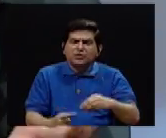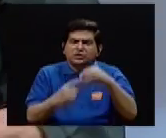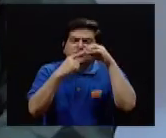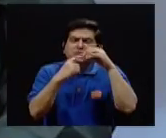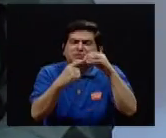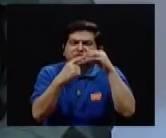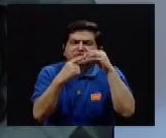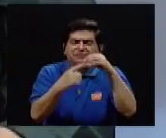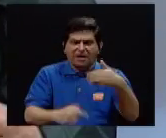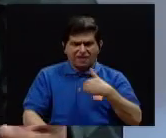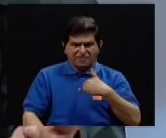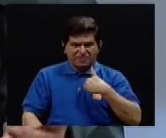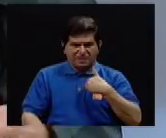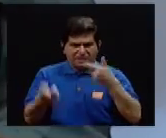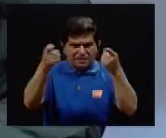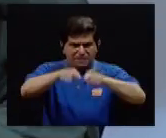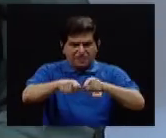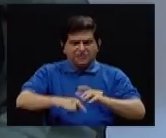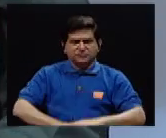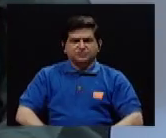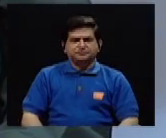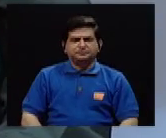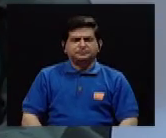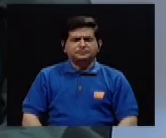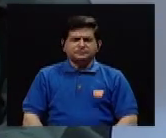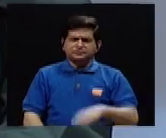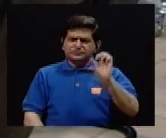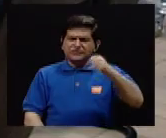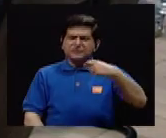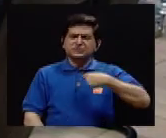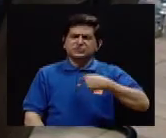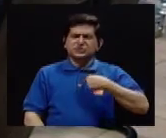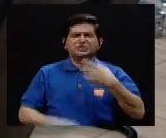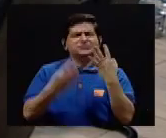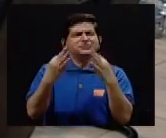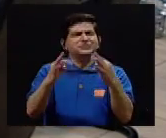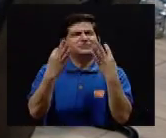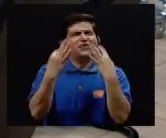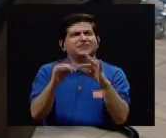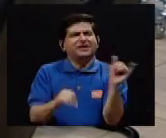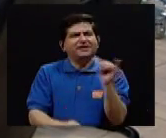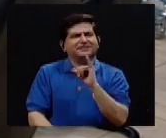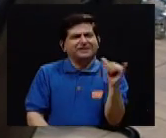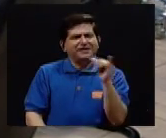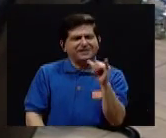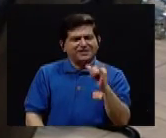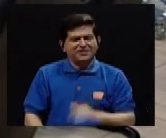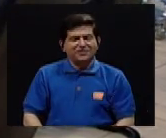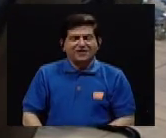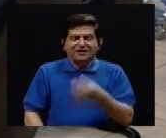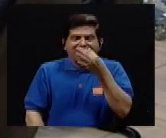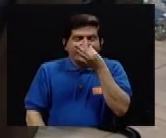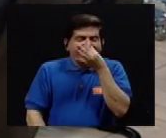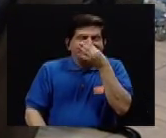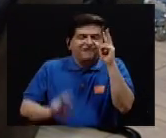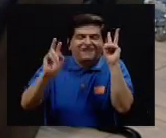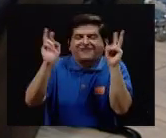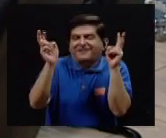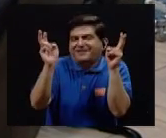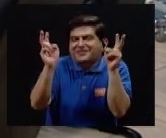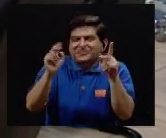objetivo, Mercedes, que se tiene en este caso, ¿verdad? Sí, yo lo que traté fue como también de